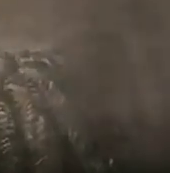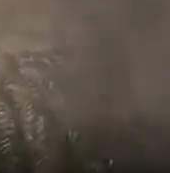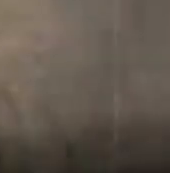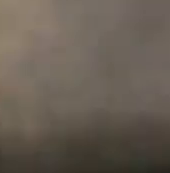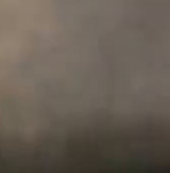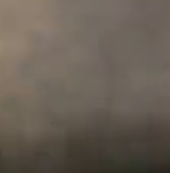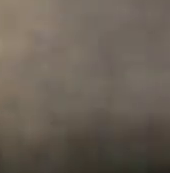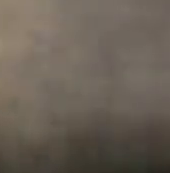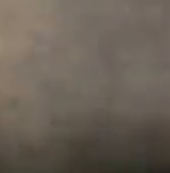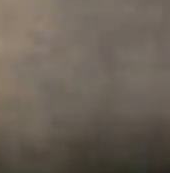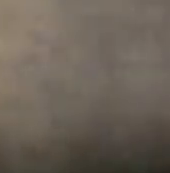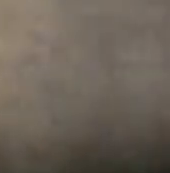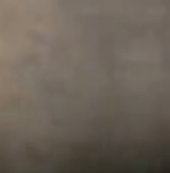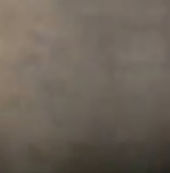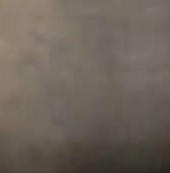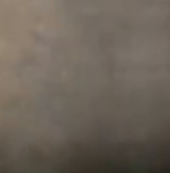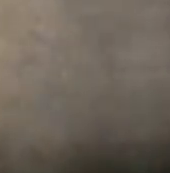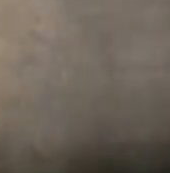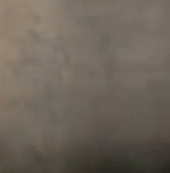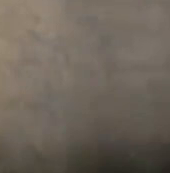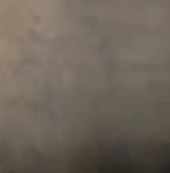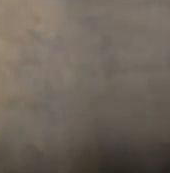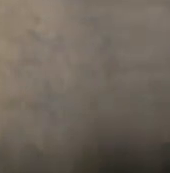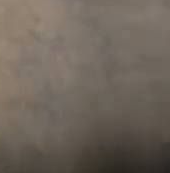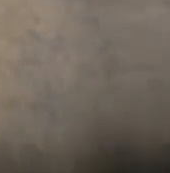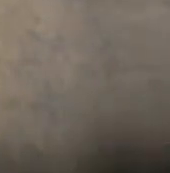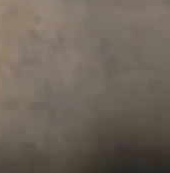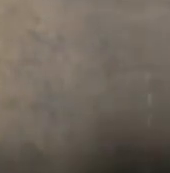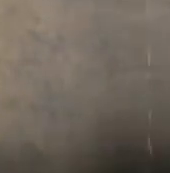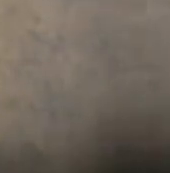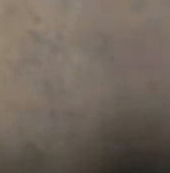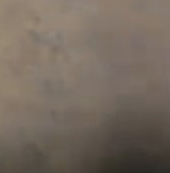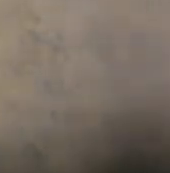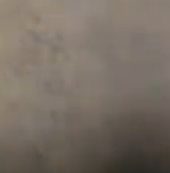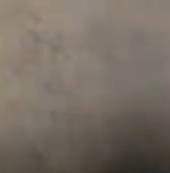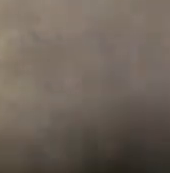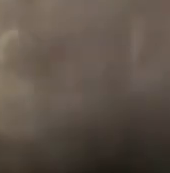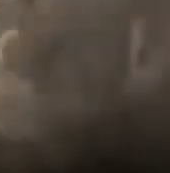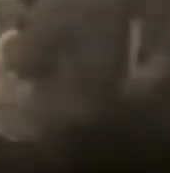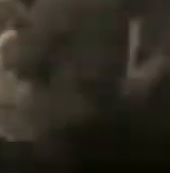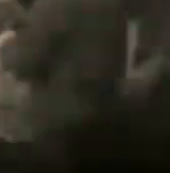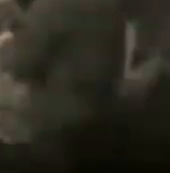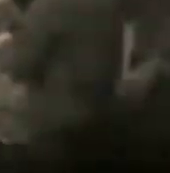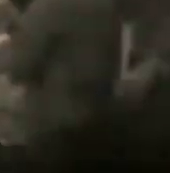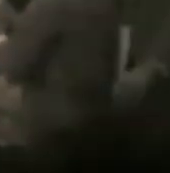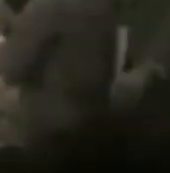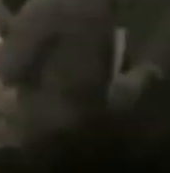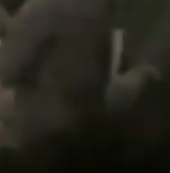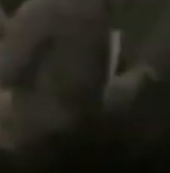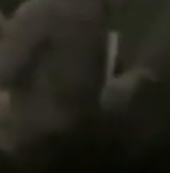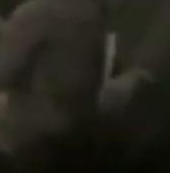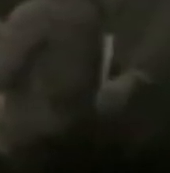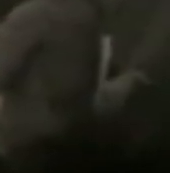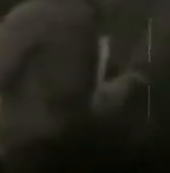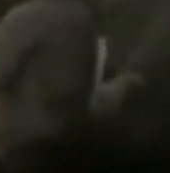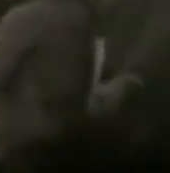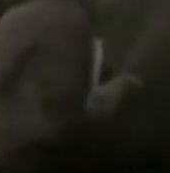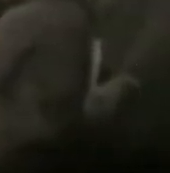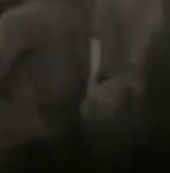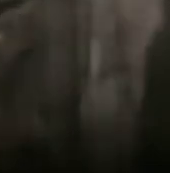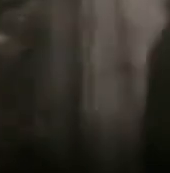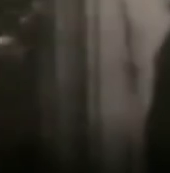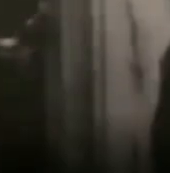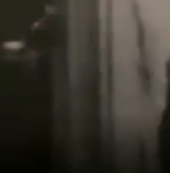existe la creencia de que Porfirio Díaz cambió la celebración de la madrugada del 16 de septiembre a la noche del 15 para que la fiesta